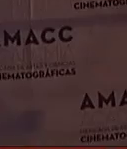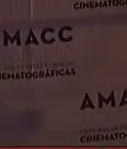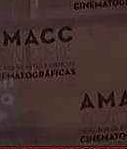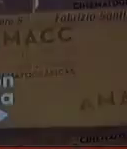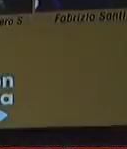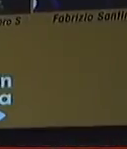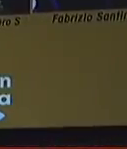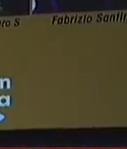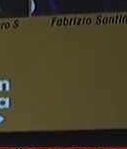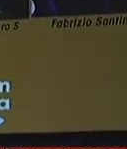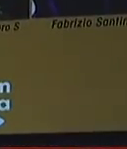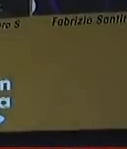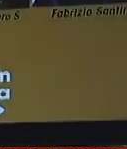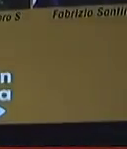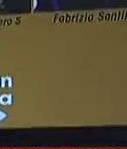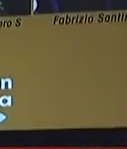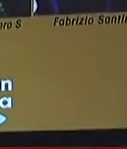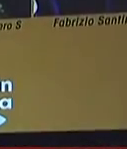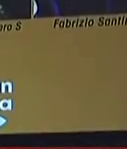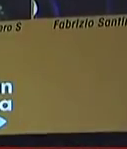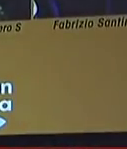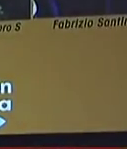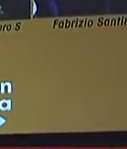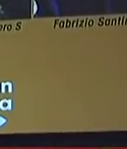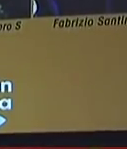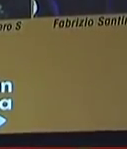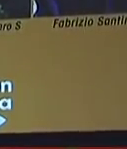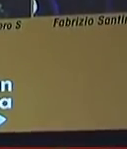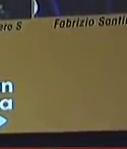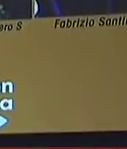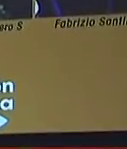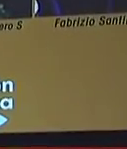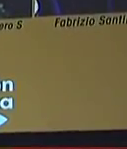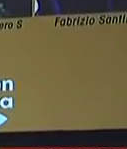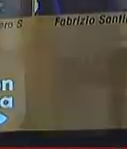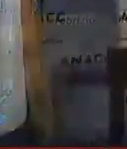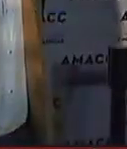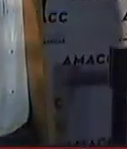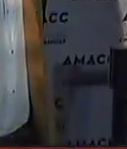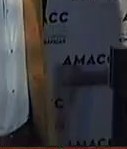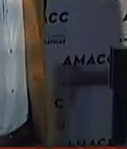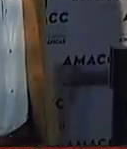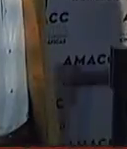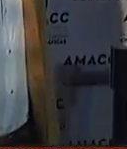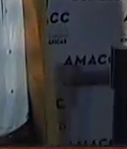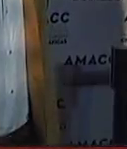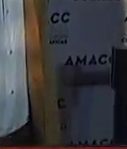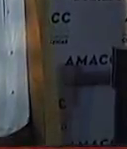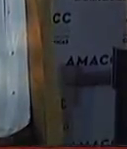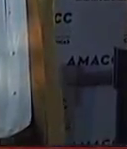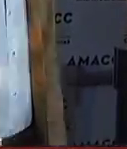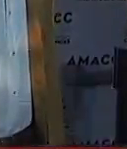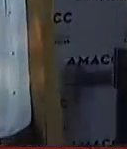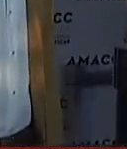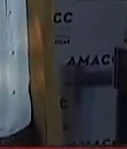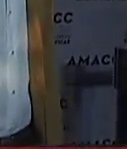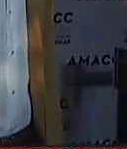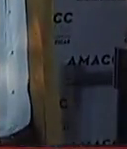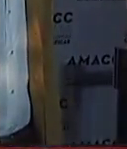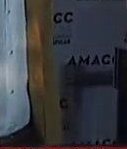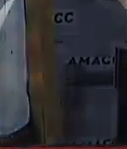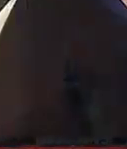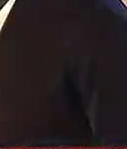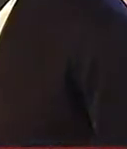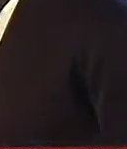nominados de este año se reunieron para tomarse la foto oficial en el Foro A de los Estudios Churubusco en la Ciudad de México. Al encuentro acudieron los